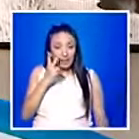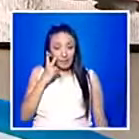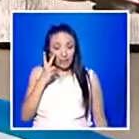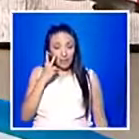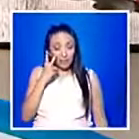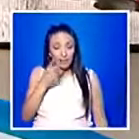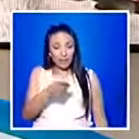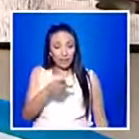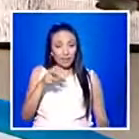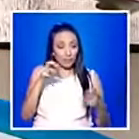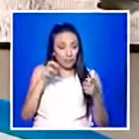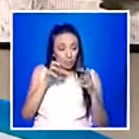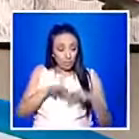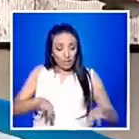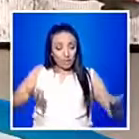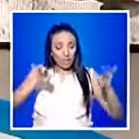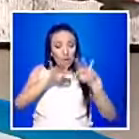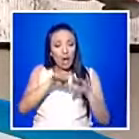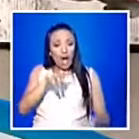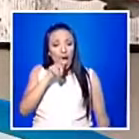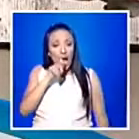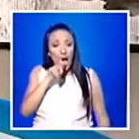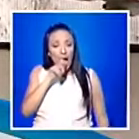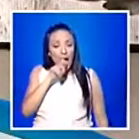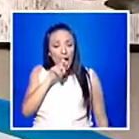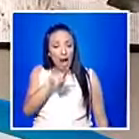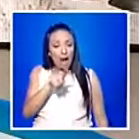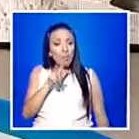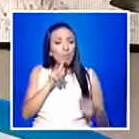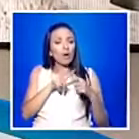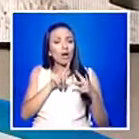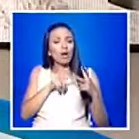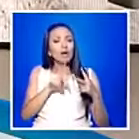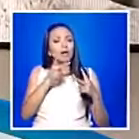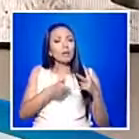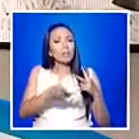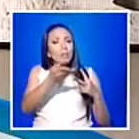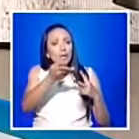es sumamente importante. Cuéntanos más detalles de lo que está pasando ahí. Adelante.